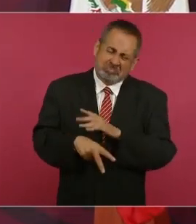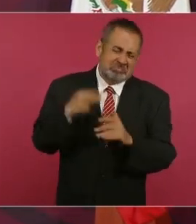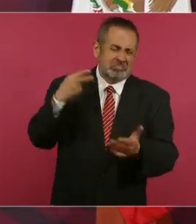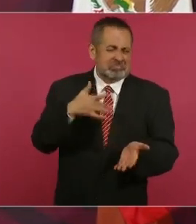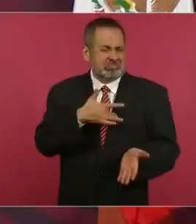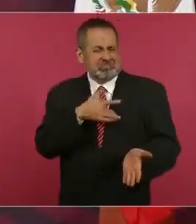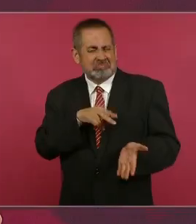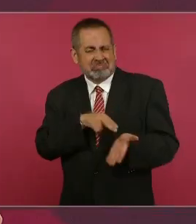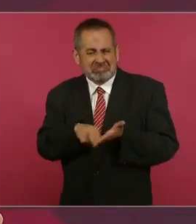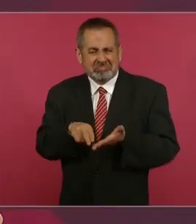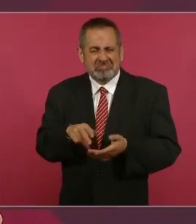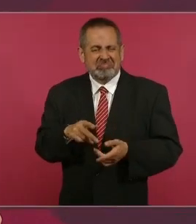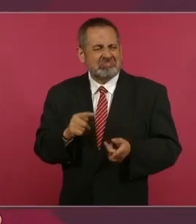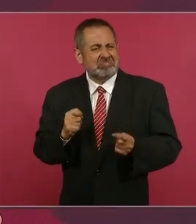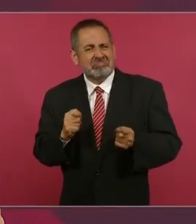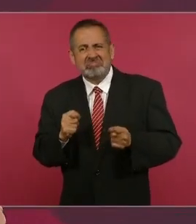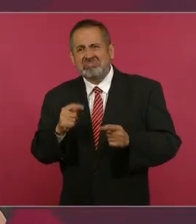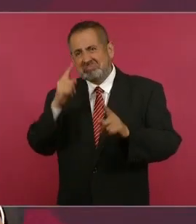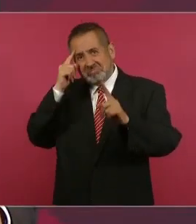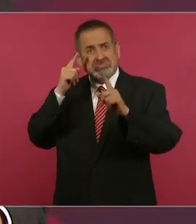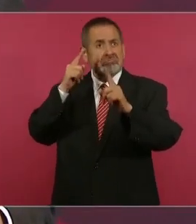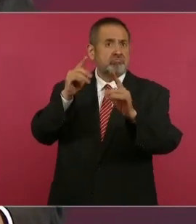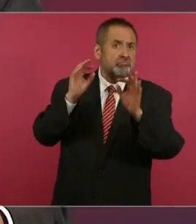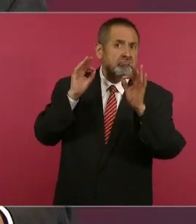cuando no hay ideales, cuando no hay principios,